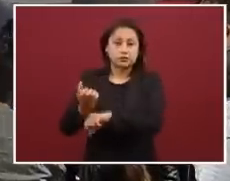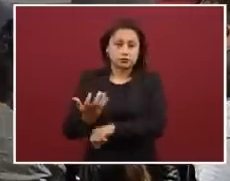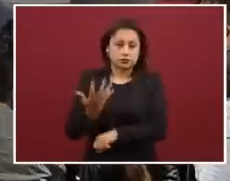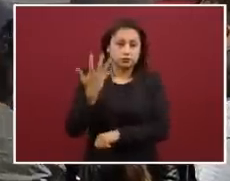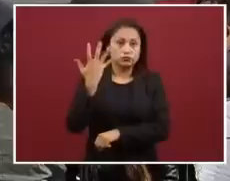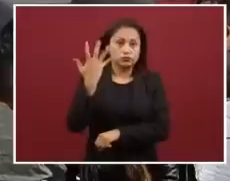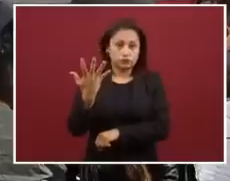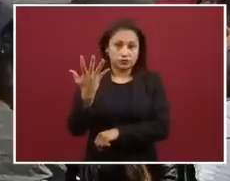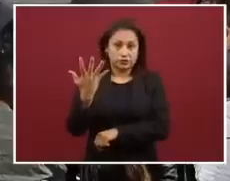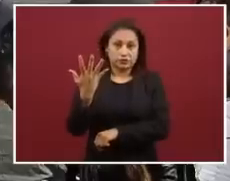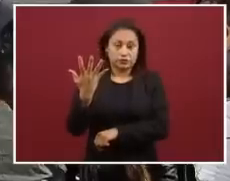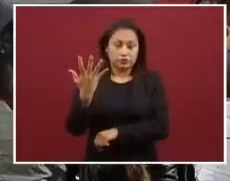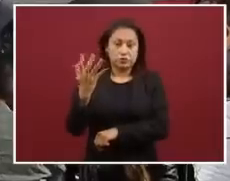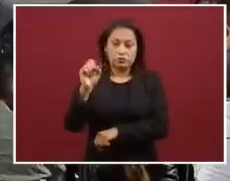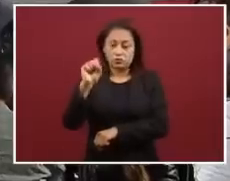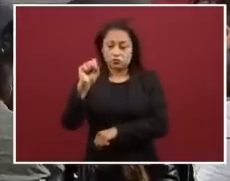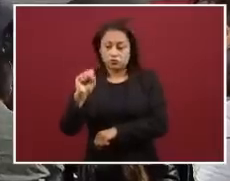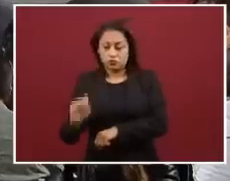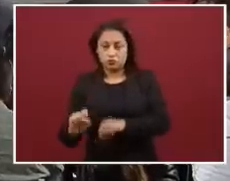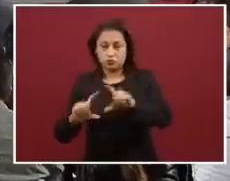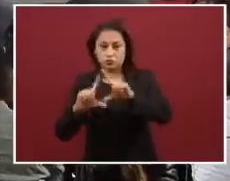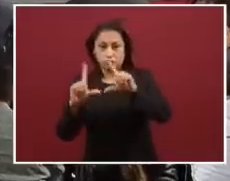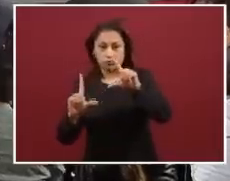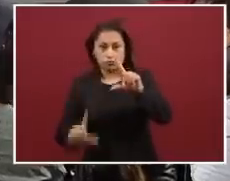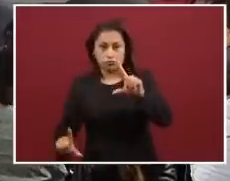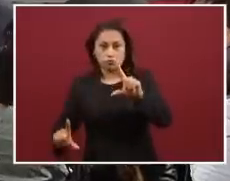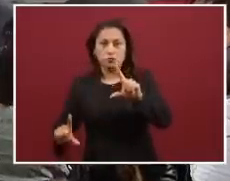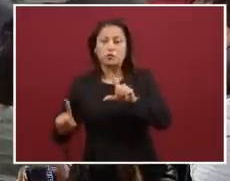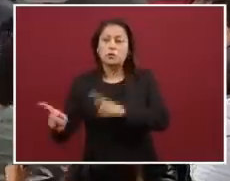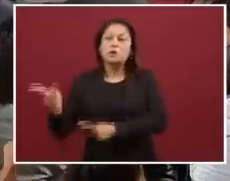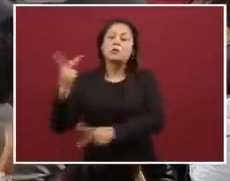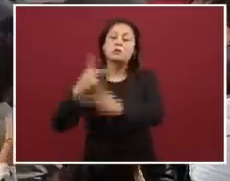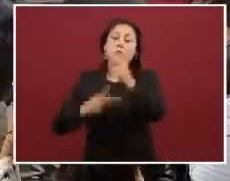del sureste que